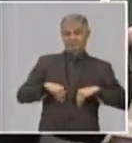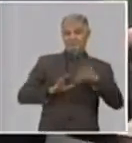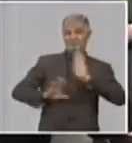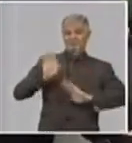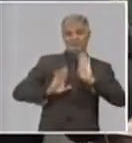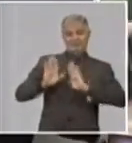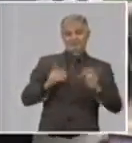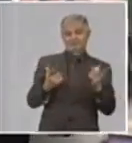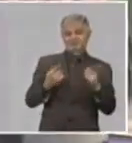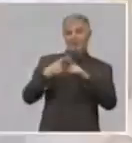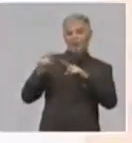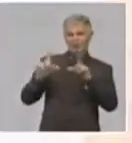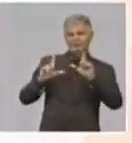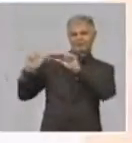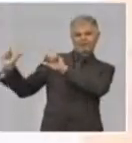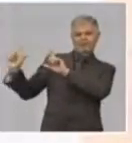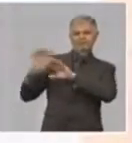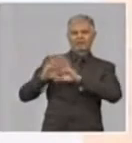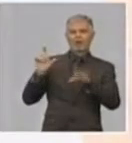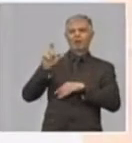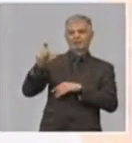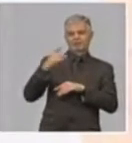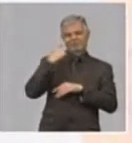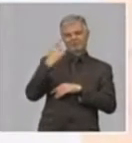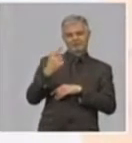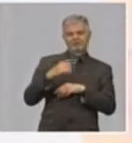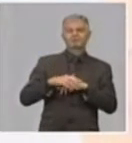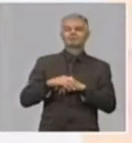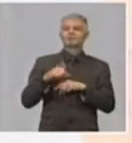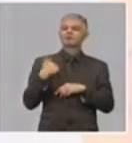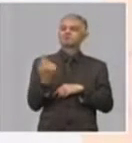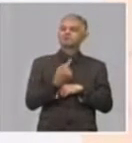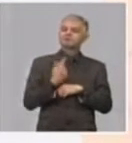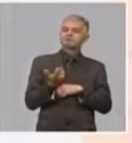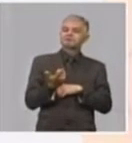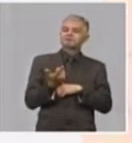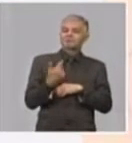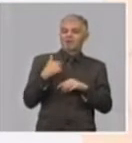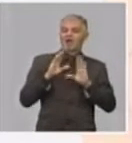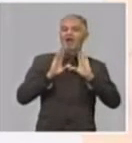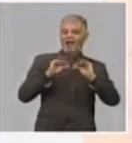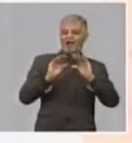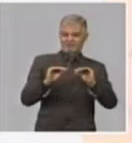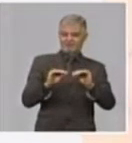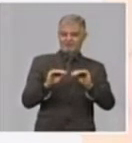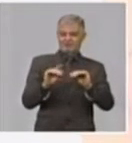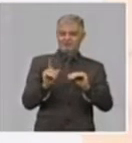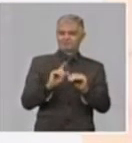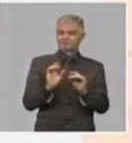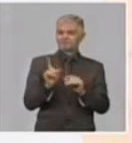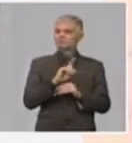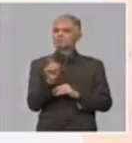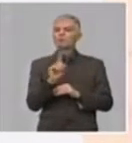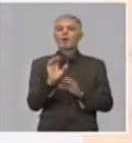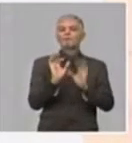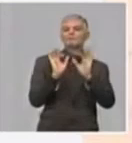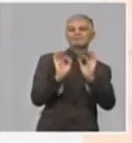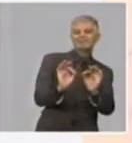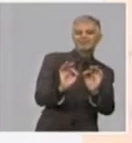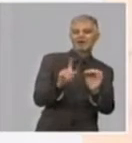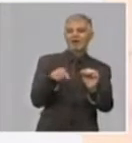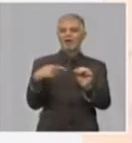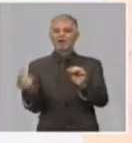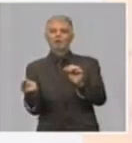la próxima pantalla, que ya va a ser la última. Estamos hablando que es la inmunidad inespecífica contraria a la específica.